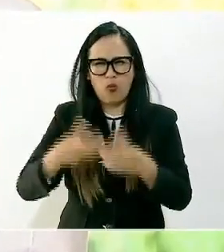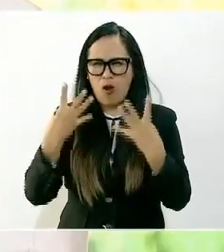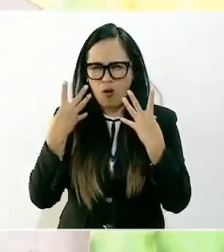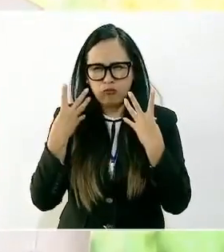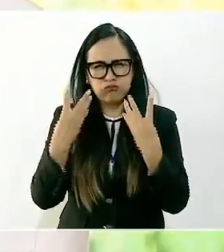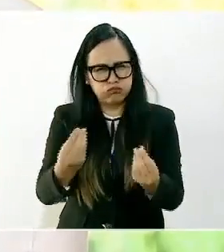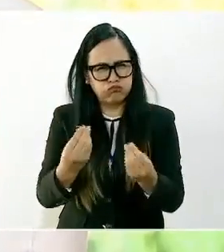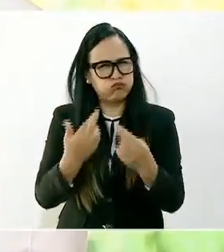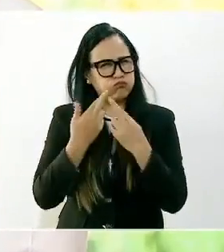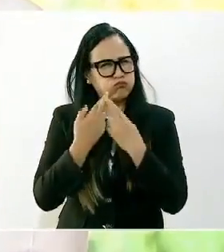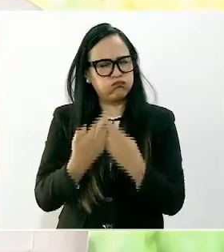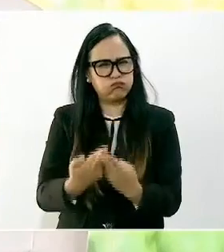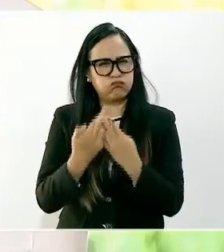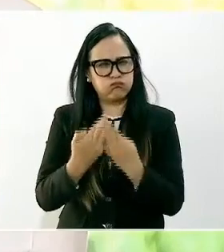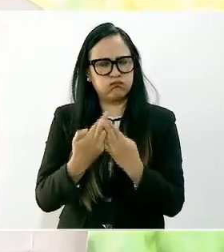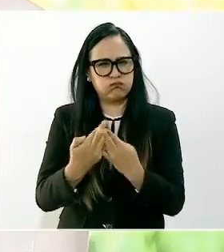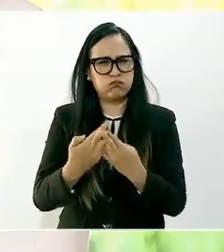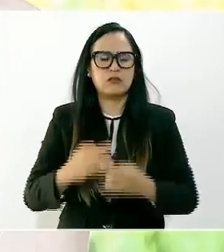pueblo